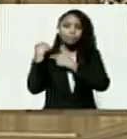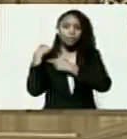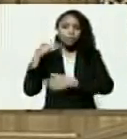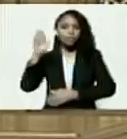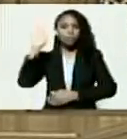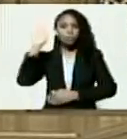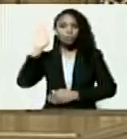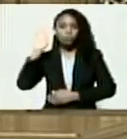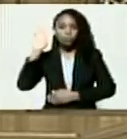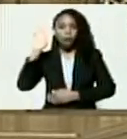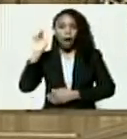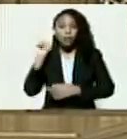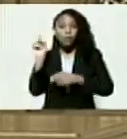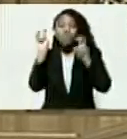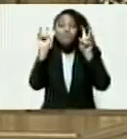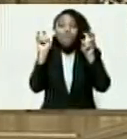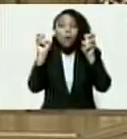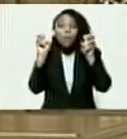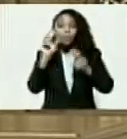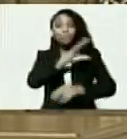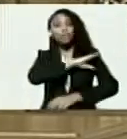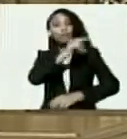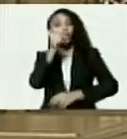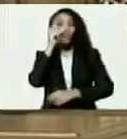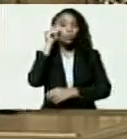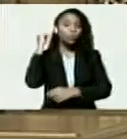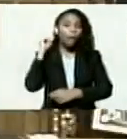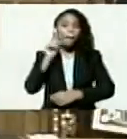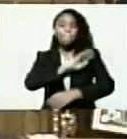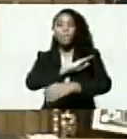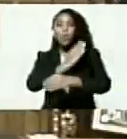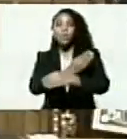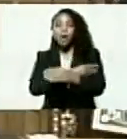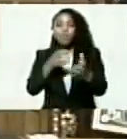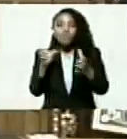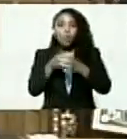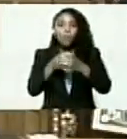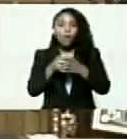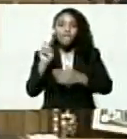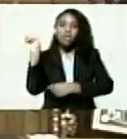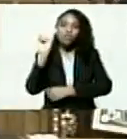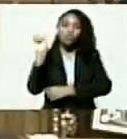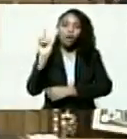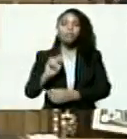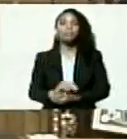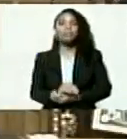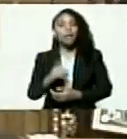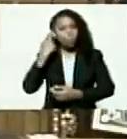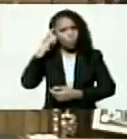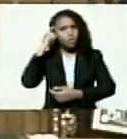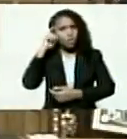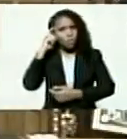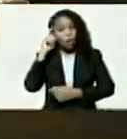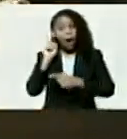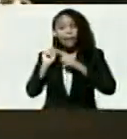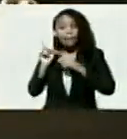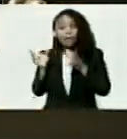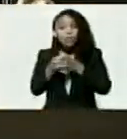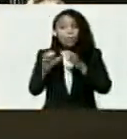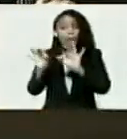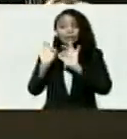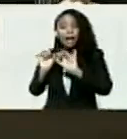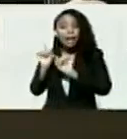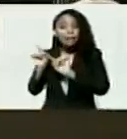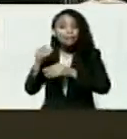juramentar a estos nuevos rectores y rectoras del Poder Comicial venezolano. Recordemos que esta sesión especial se